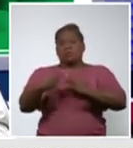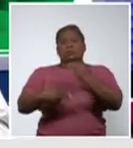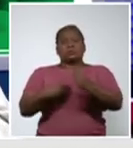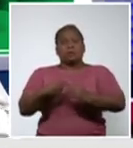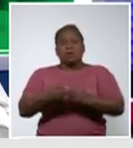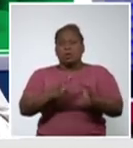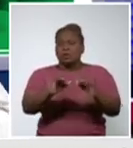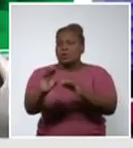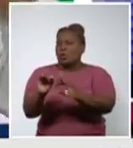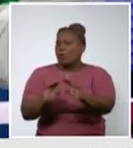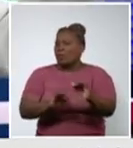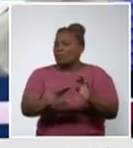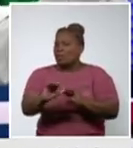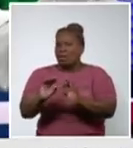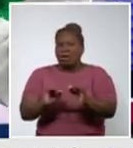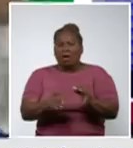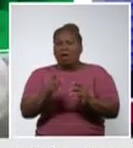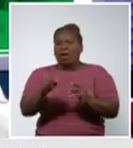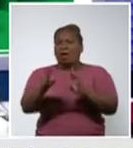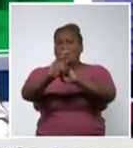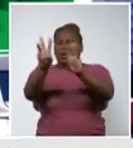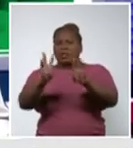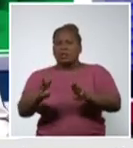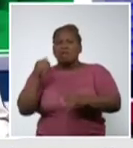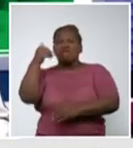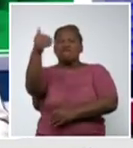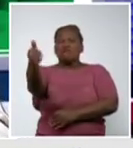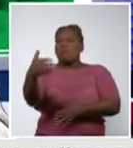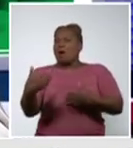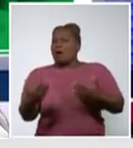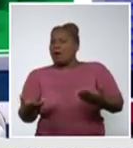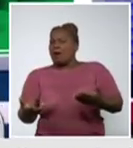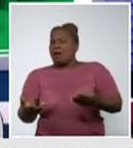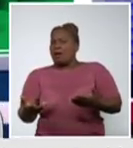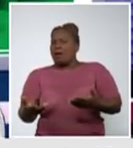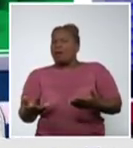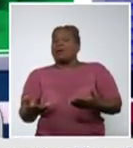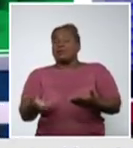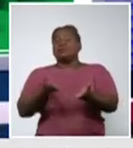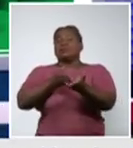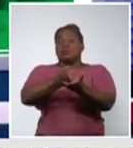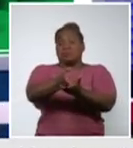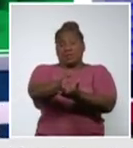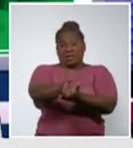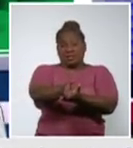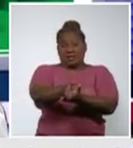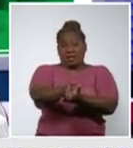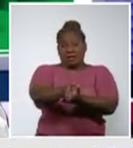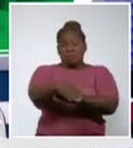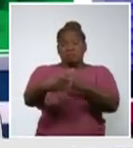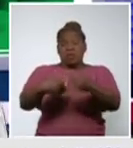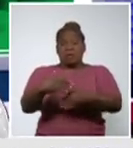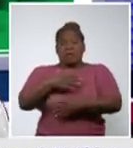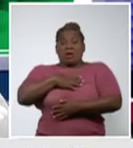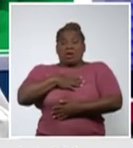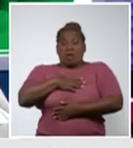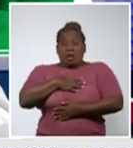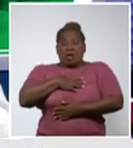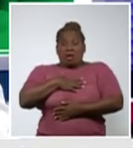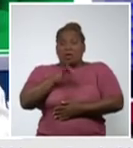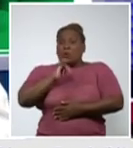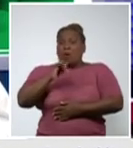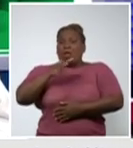algunos artículos donde habla. ¿El futuro cuál es? Se va a mantener como una respiratoria más, como la gripe